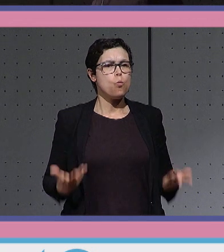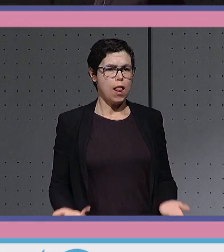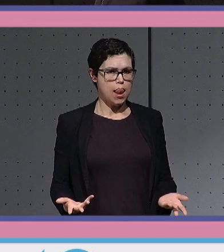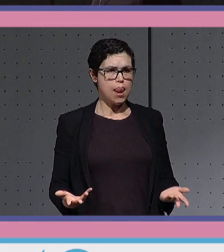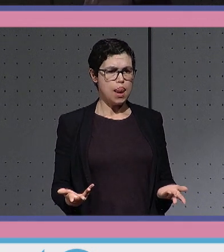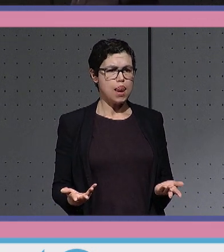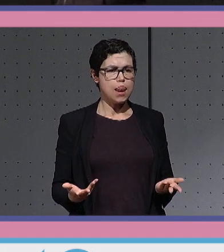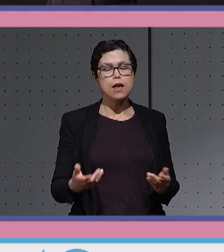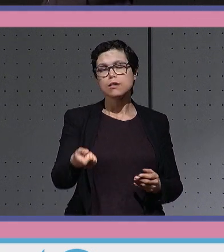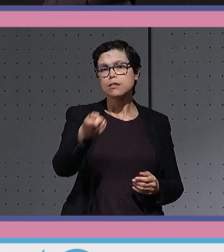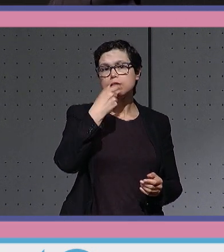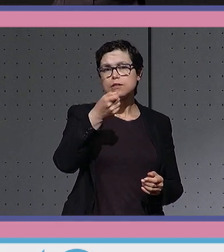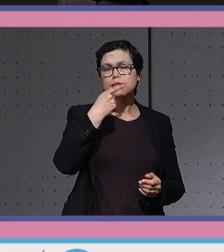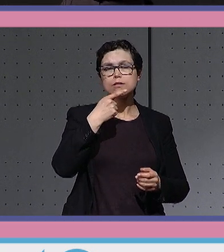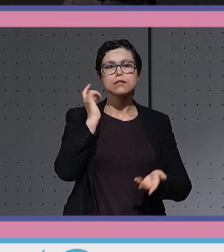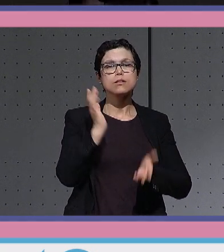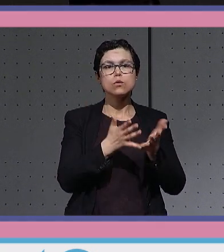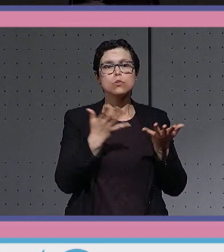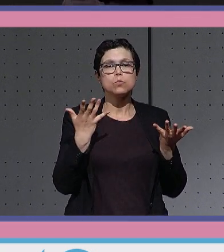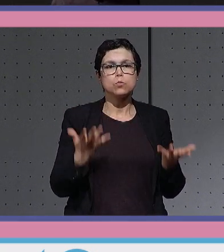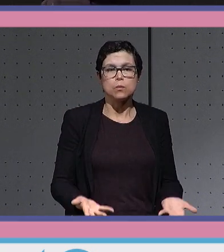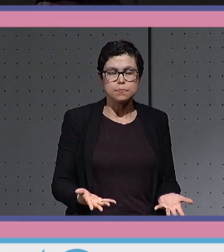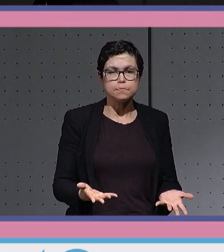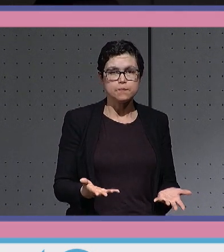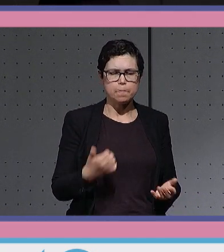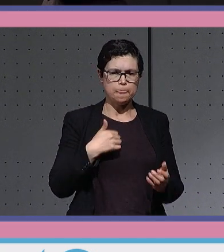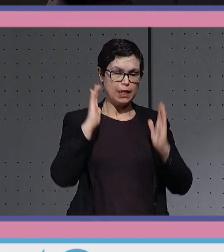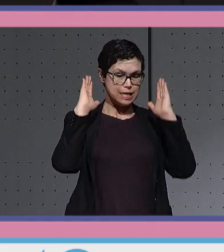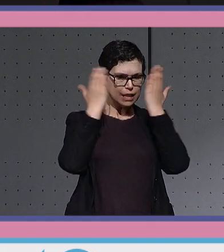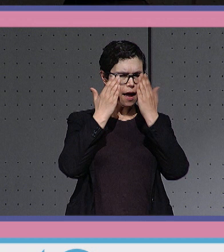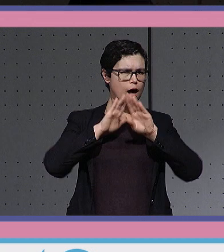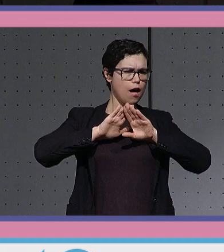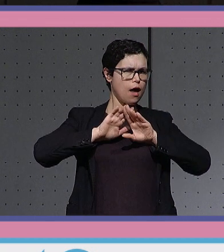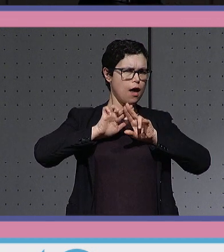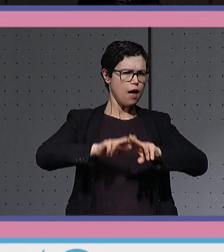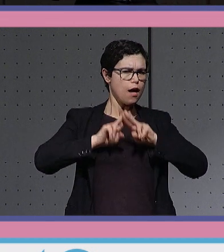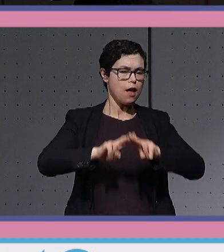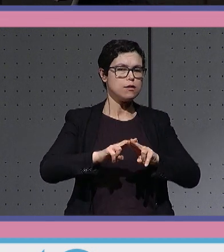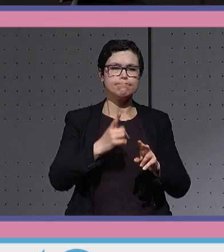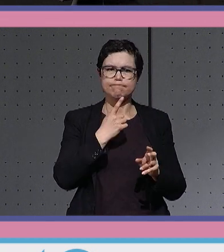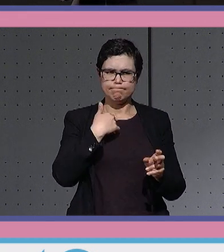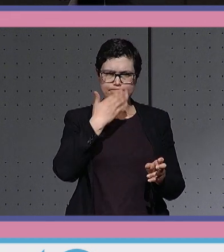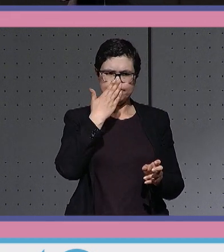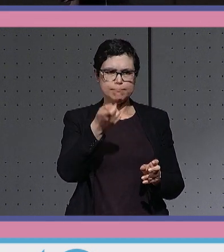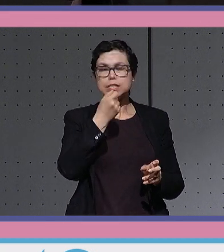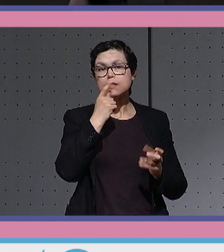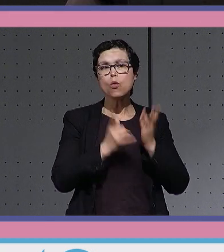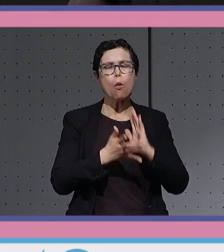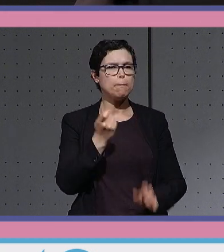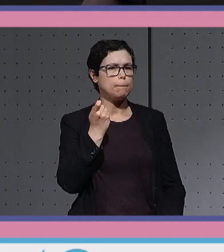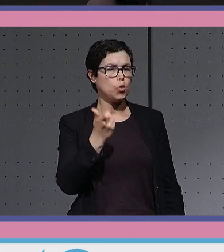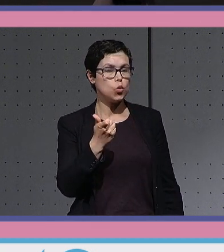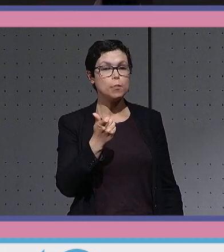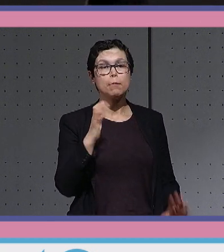clara. ¿Qué tratamientos se han estudiado ya de forma razonable en personas con TEA? Relativamente pocos, pero bastantes de ellos para el